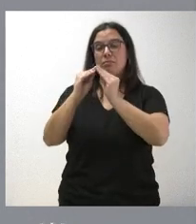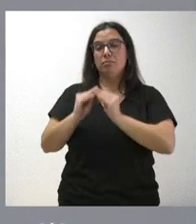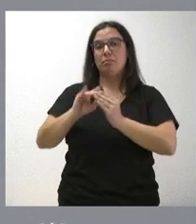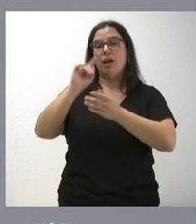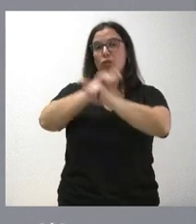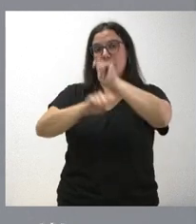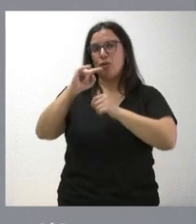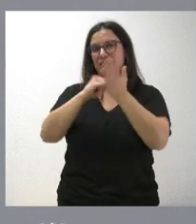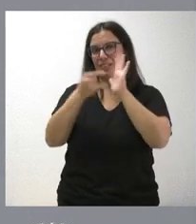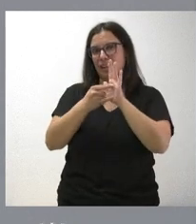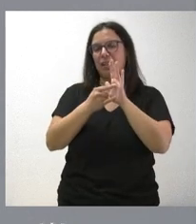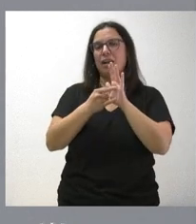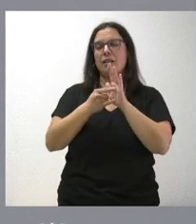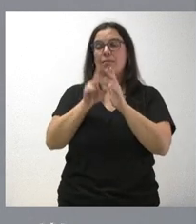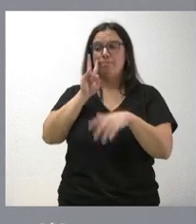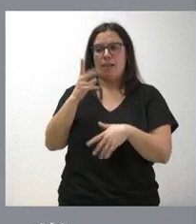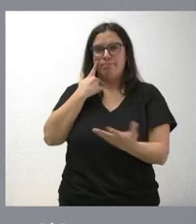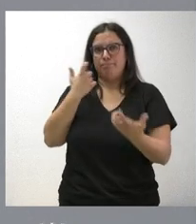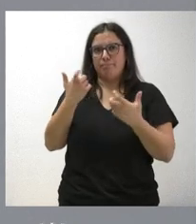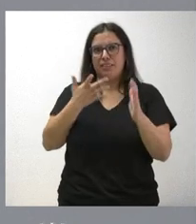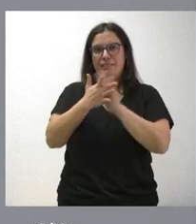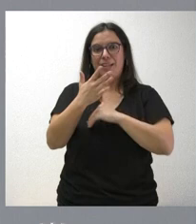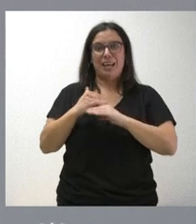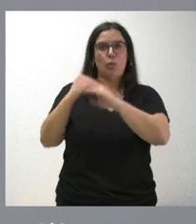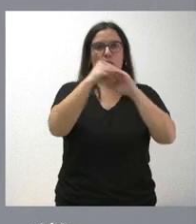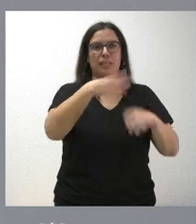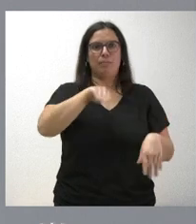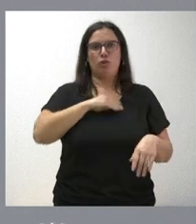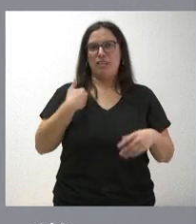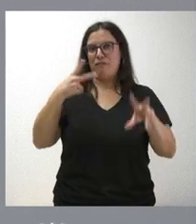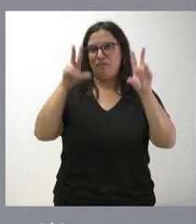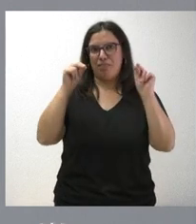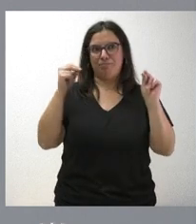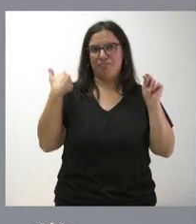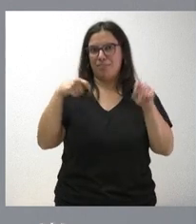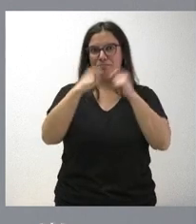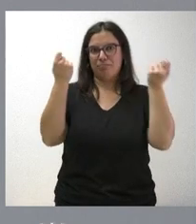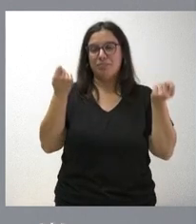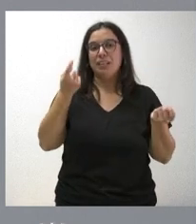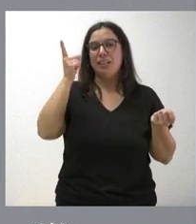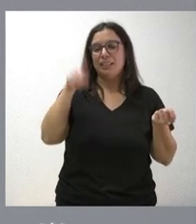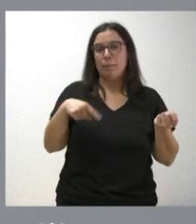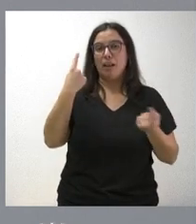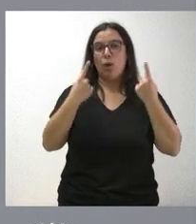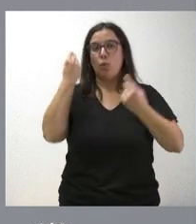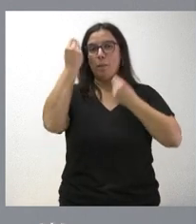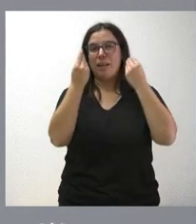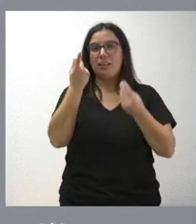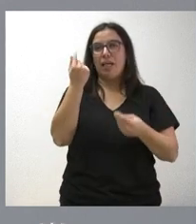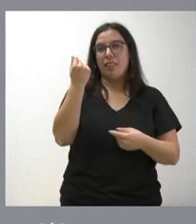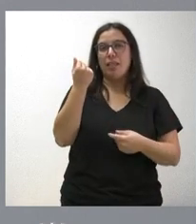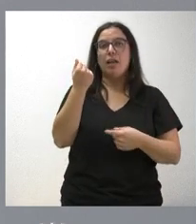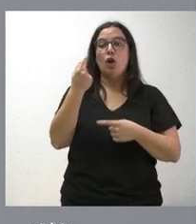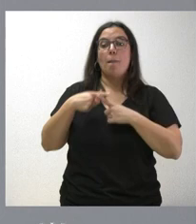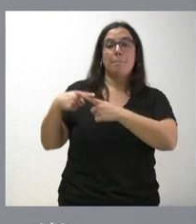técnicas vengan a poner de manifiesto el fin de la igualdad entre los españoles y ponen de manifiesto que algunas de las cantidades que se han barajado en lo que sería el reparto posterior